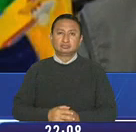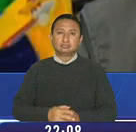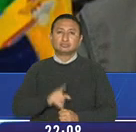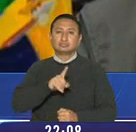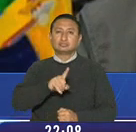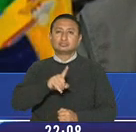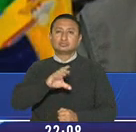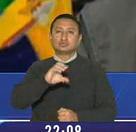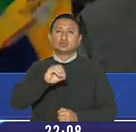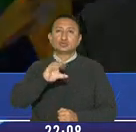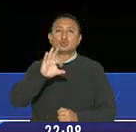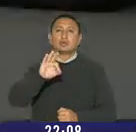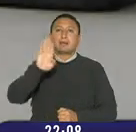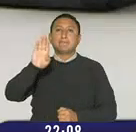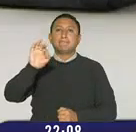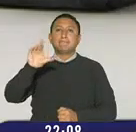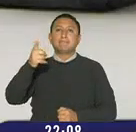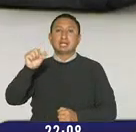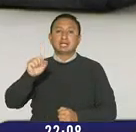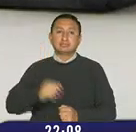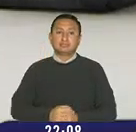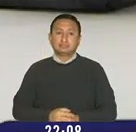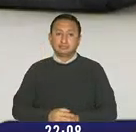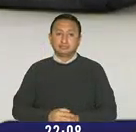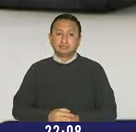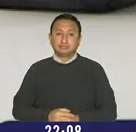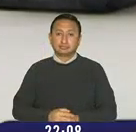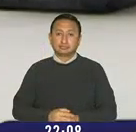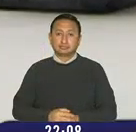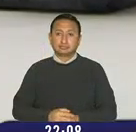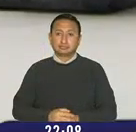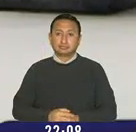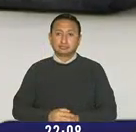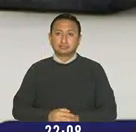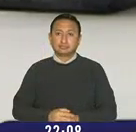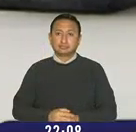109 municiones. Informó José Morales.